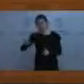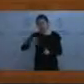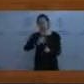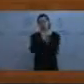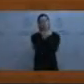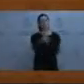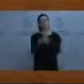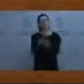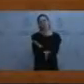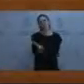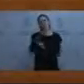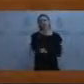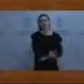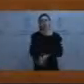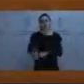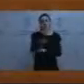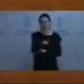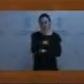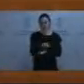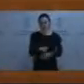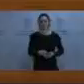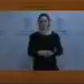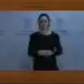mentir. Bien,